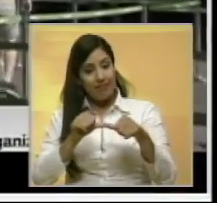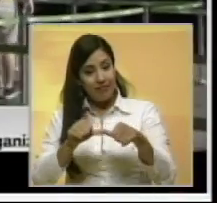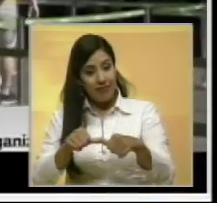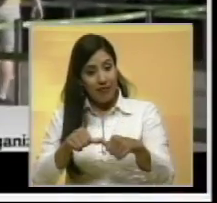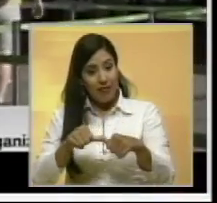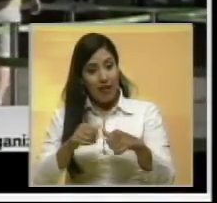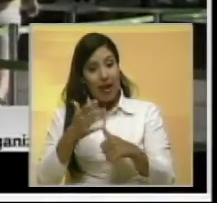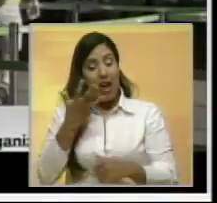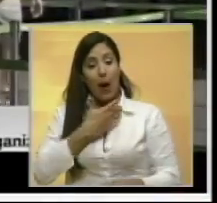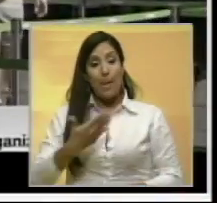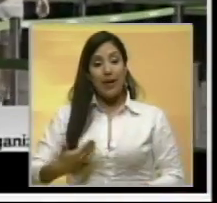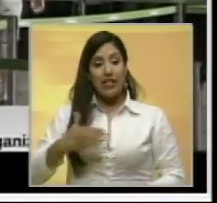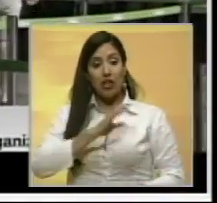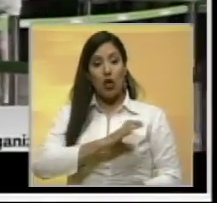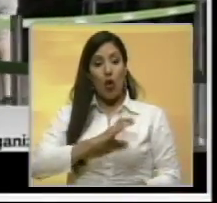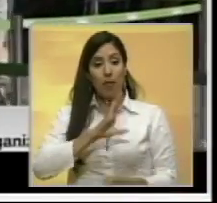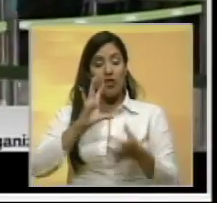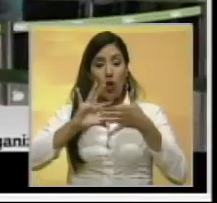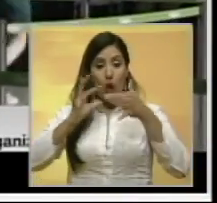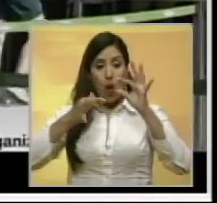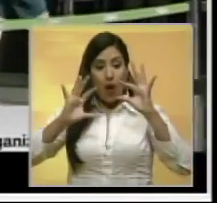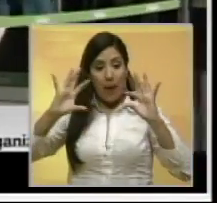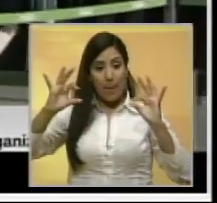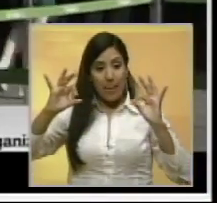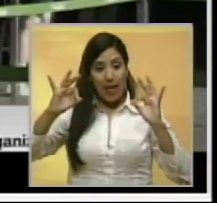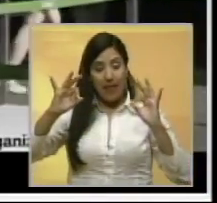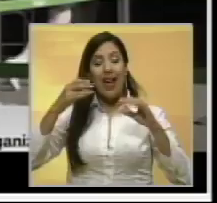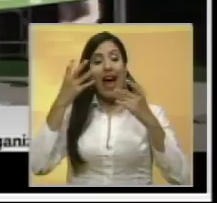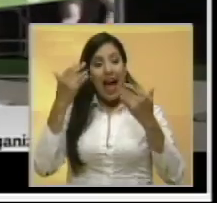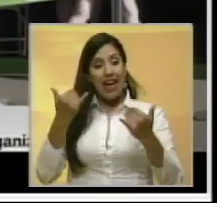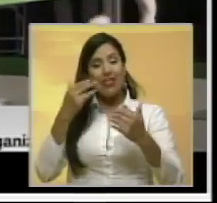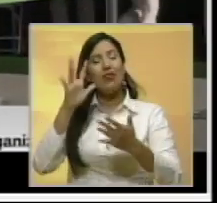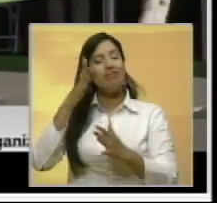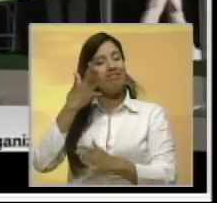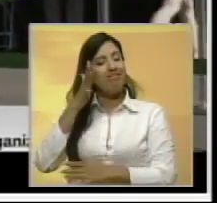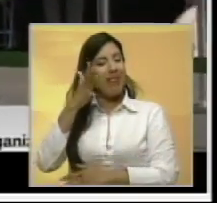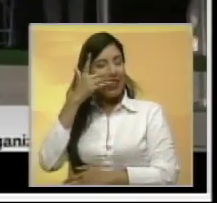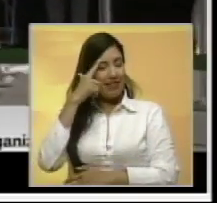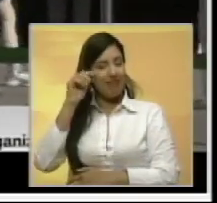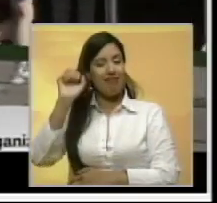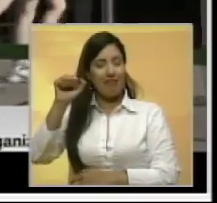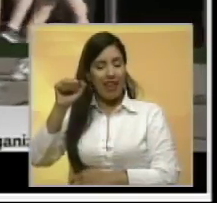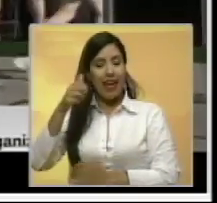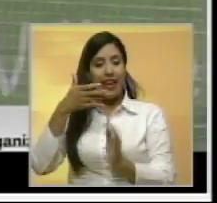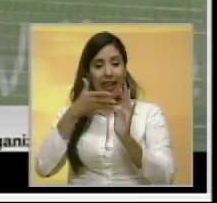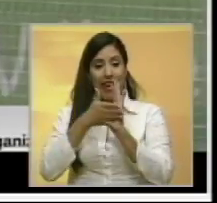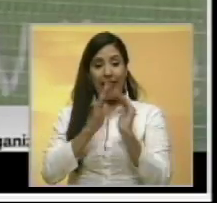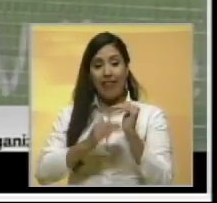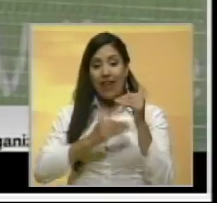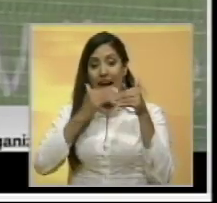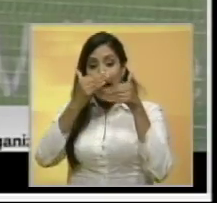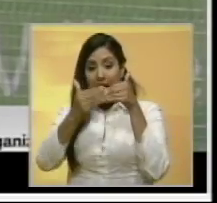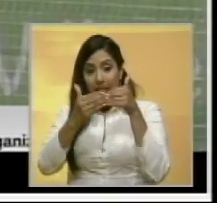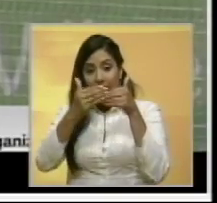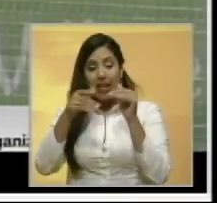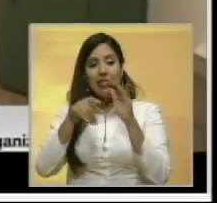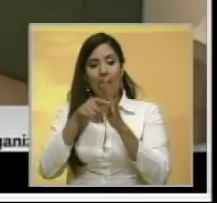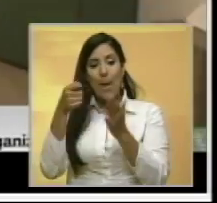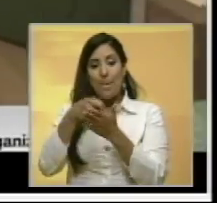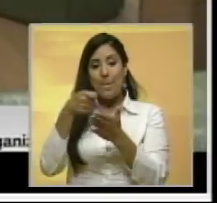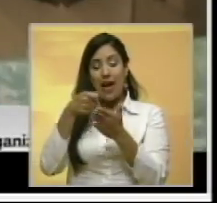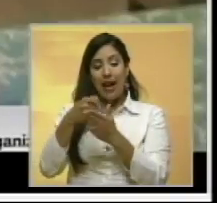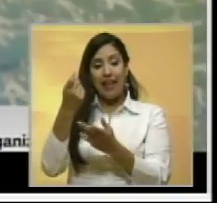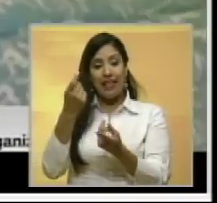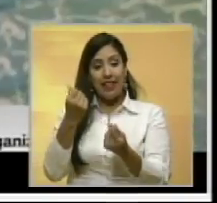a esto, el presidente del Comité Olímpico Internacional, Thomas Bach, aseguró que probablemente el ente deba adelantar una parte del dinero que